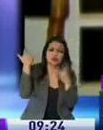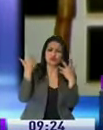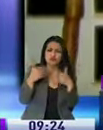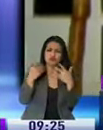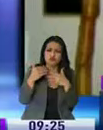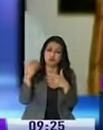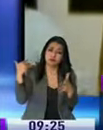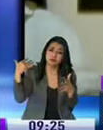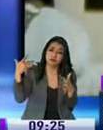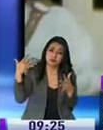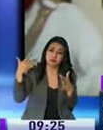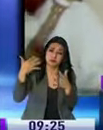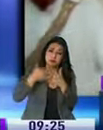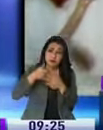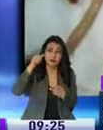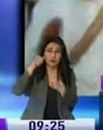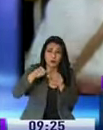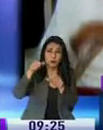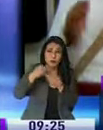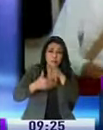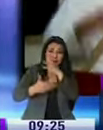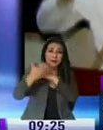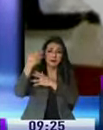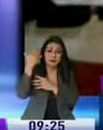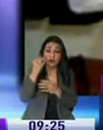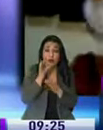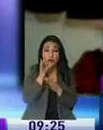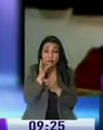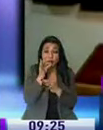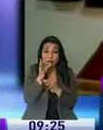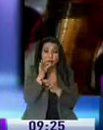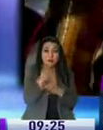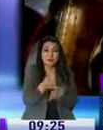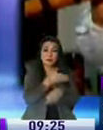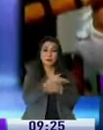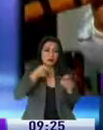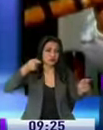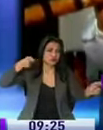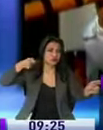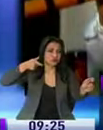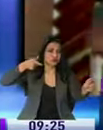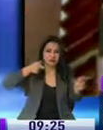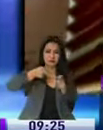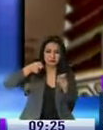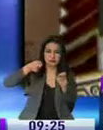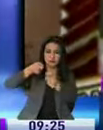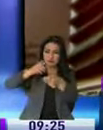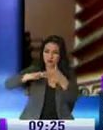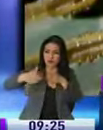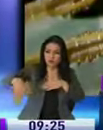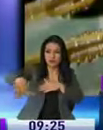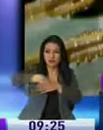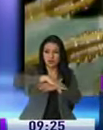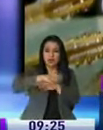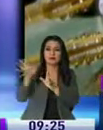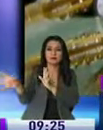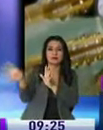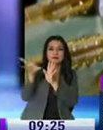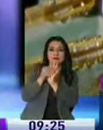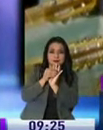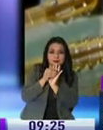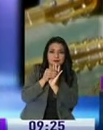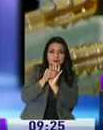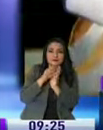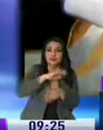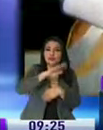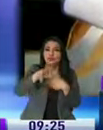rescate que hicimos pues de los antiguos pitos de caza que se utilizan acá en nuestra selva litoralense, todo lo